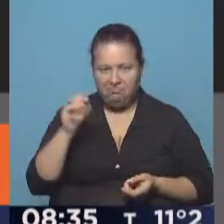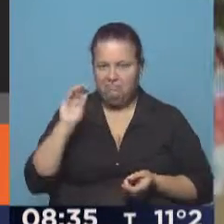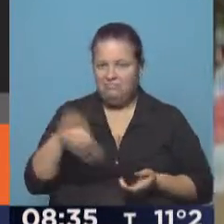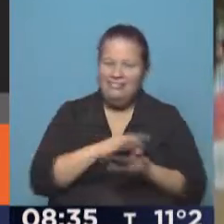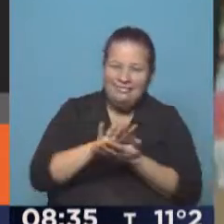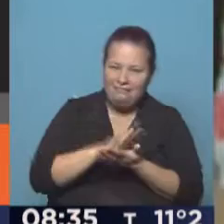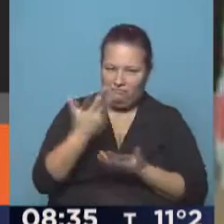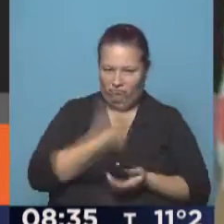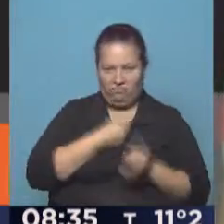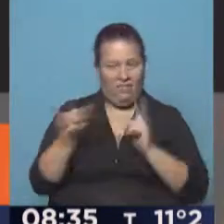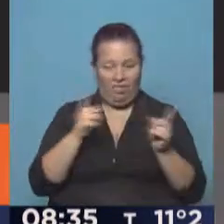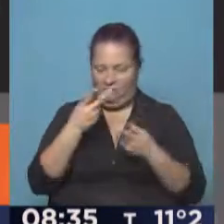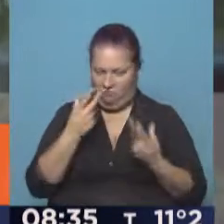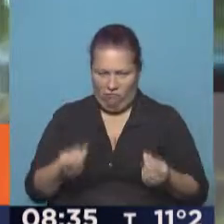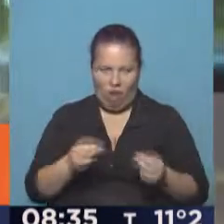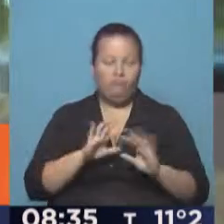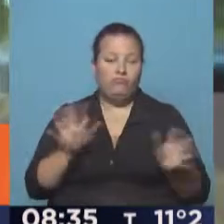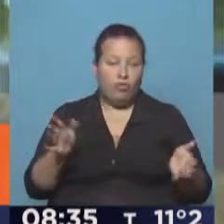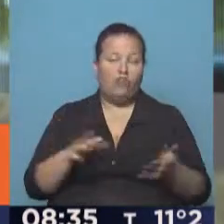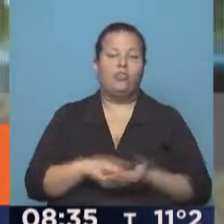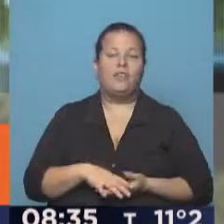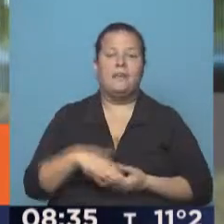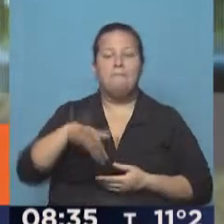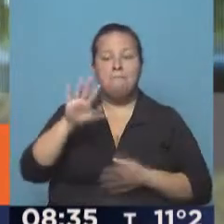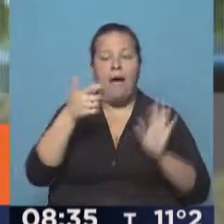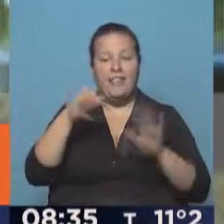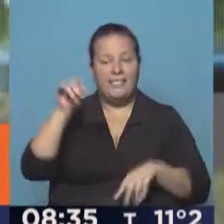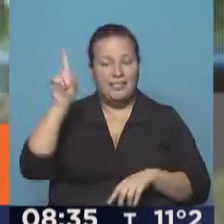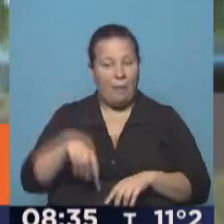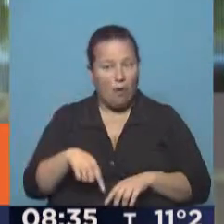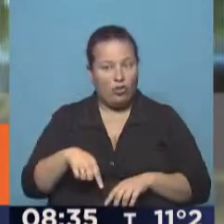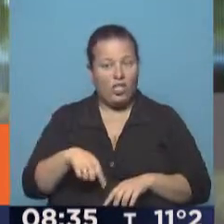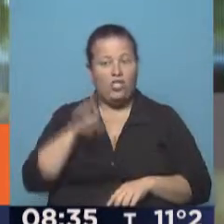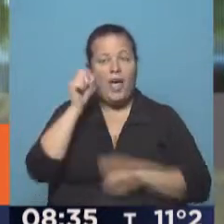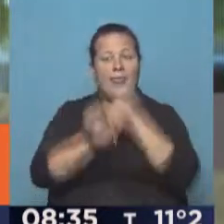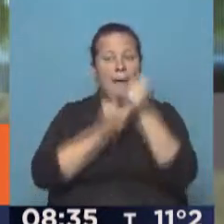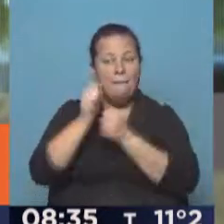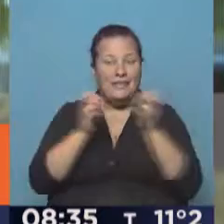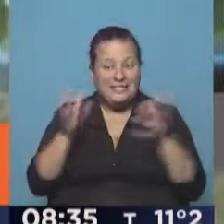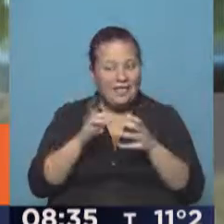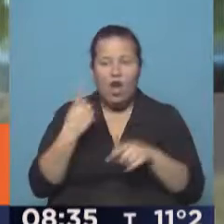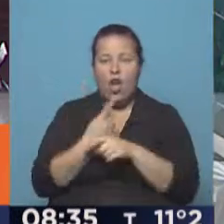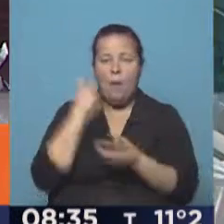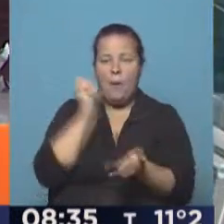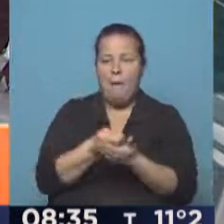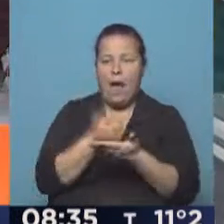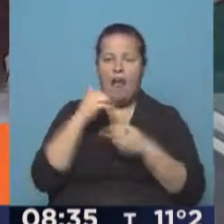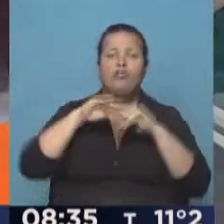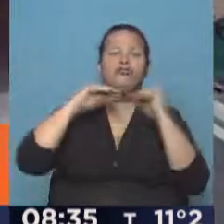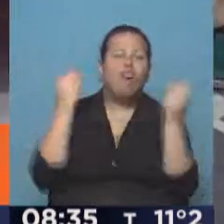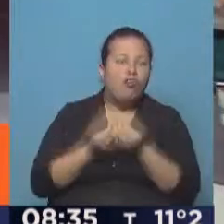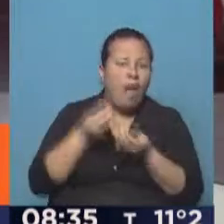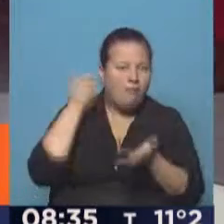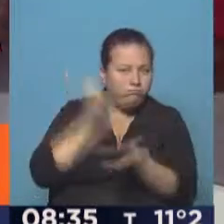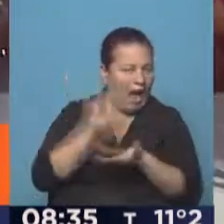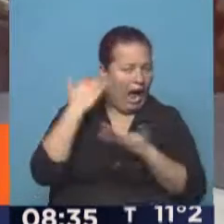ninguna de las dos cosas y es así que más del 60% de las empresas pymes no han podido pagar en su totalidad